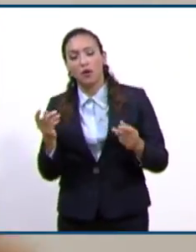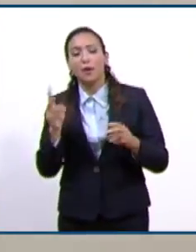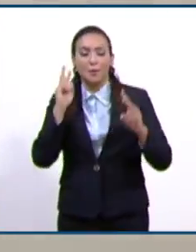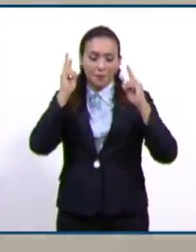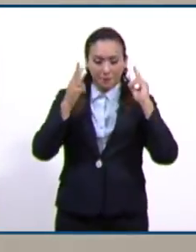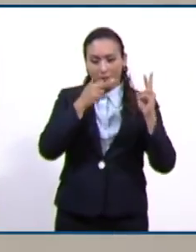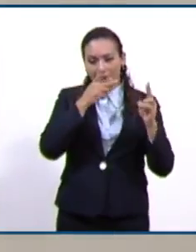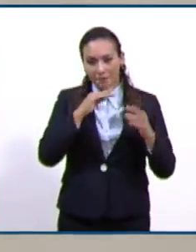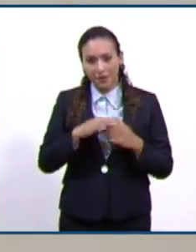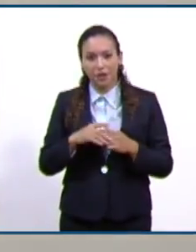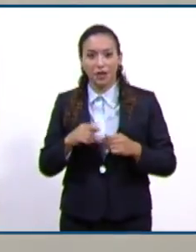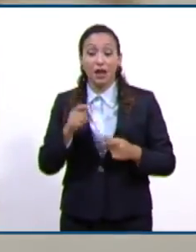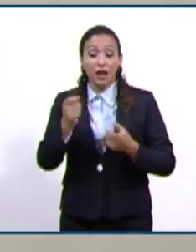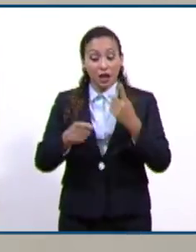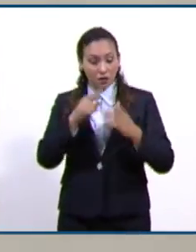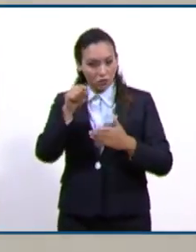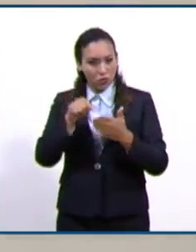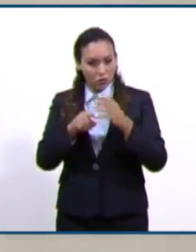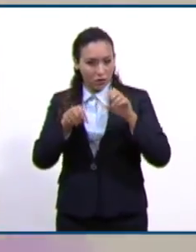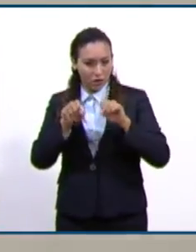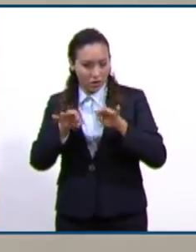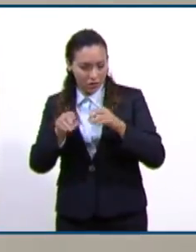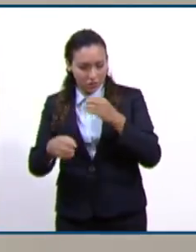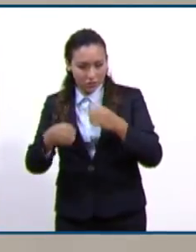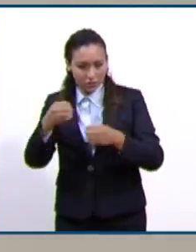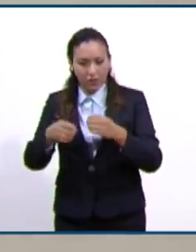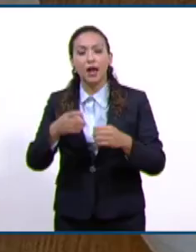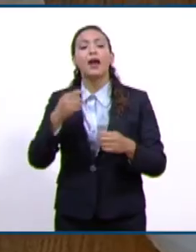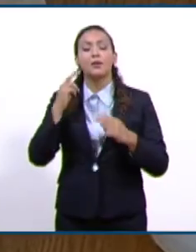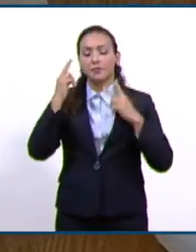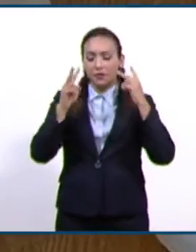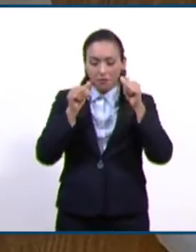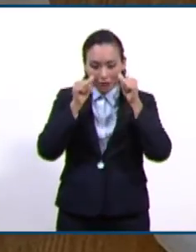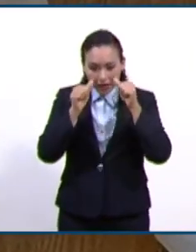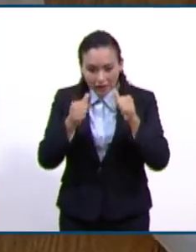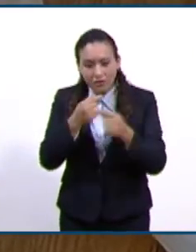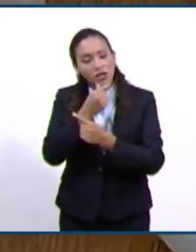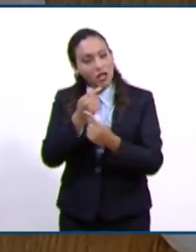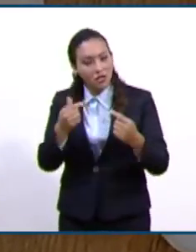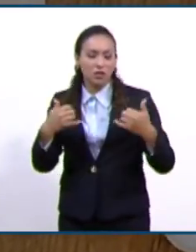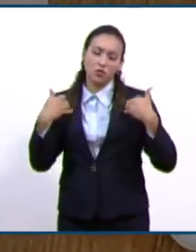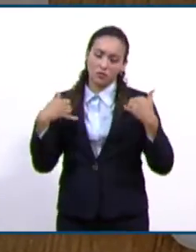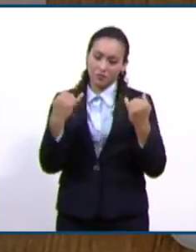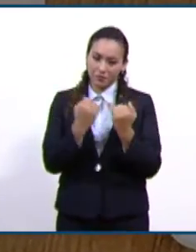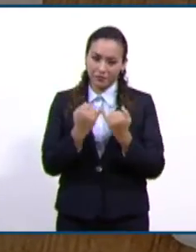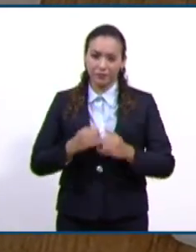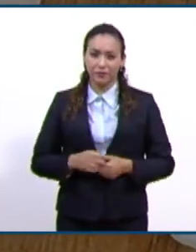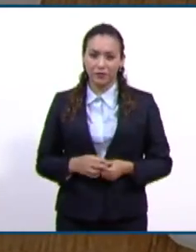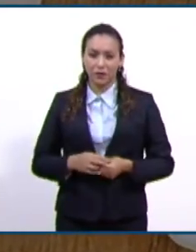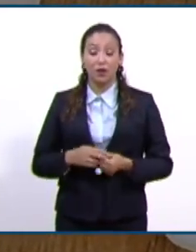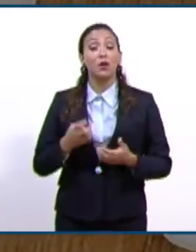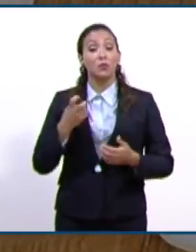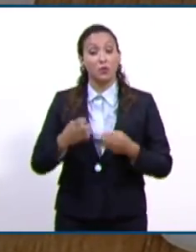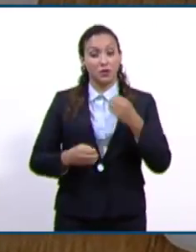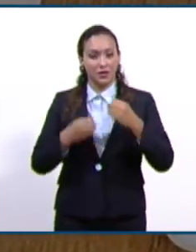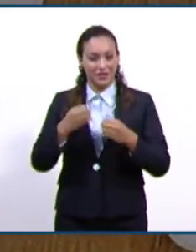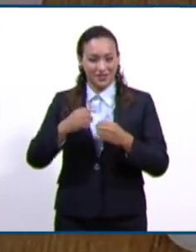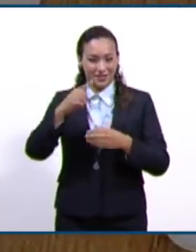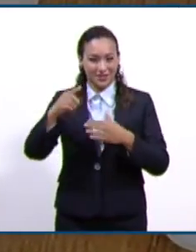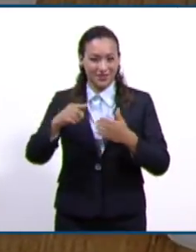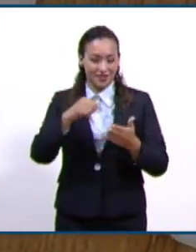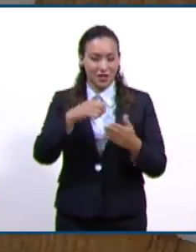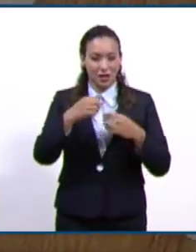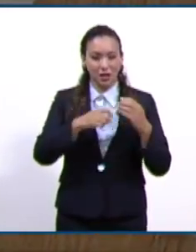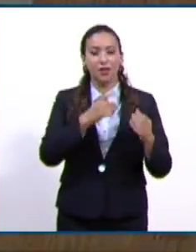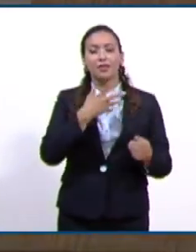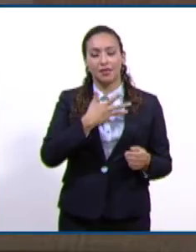de justicia escuchan a niñas, a los niños y adolescentes cuando así se requiere. Para ello, el Poder Judicial de la capital del país